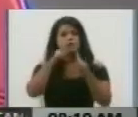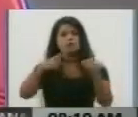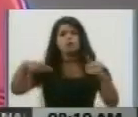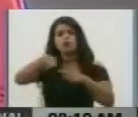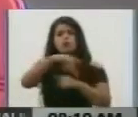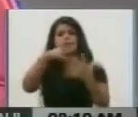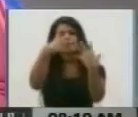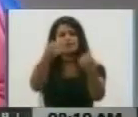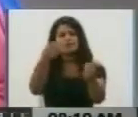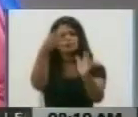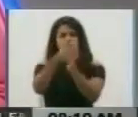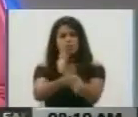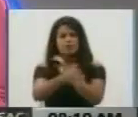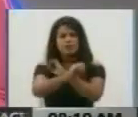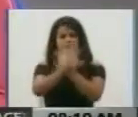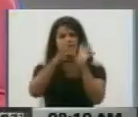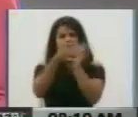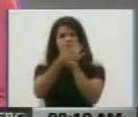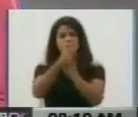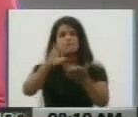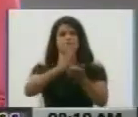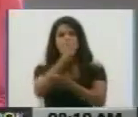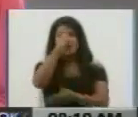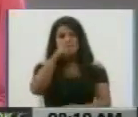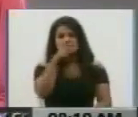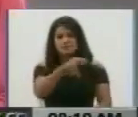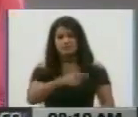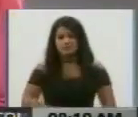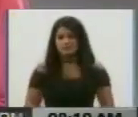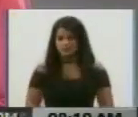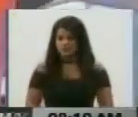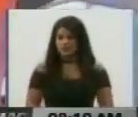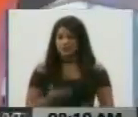cabal, más cabal de lo que está sucediendo en nuestro continente. Muchas gracias. Muchísimas